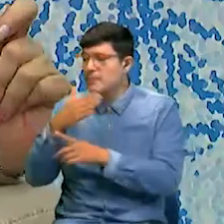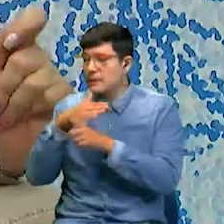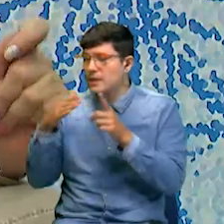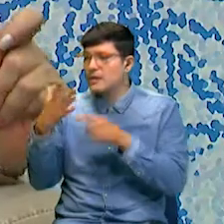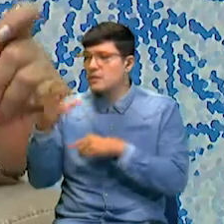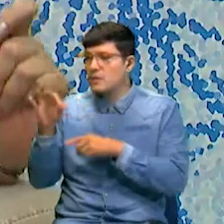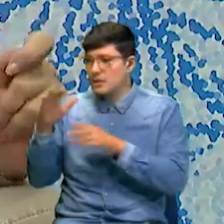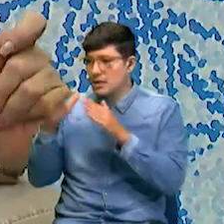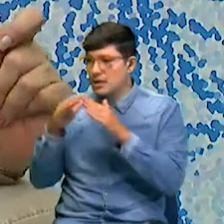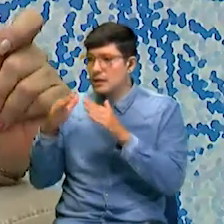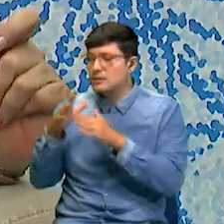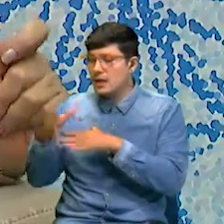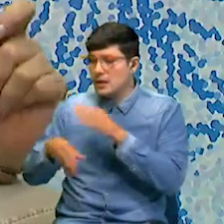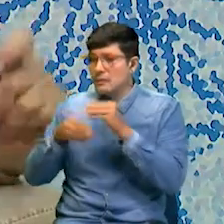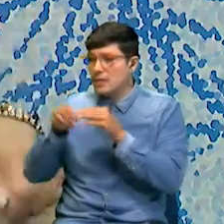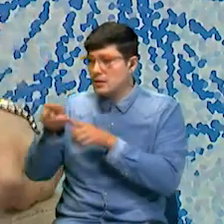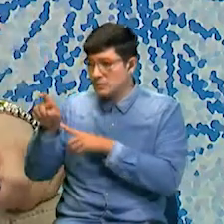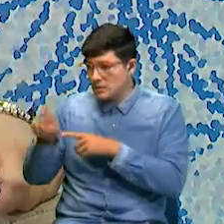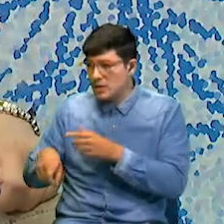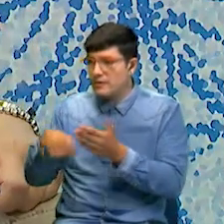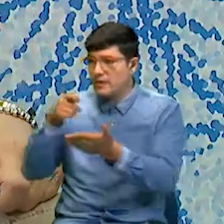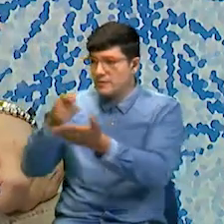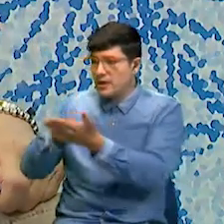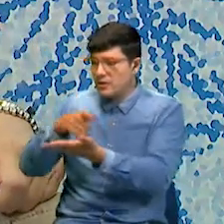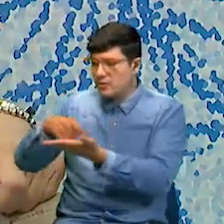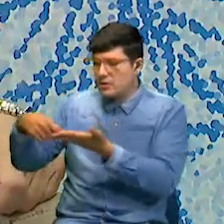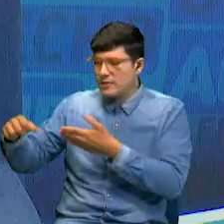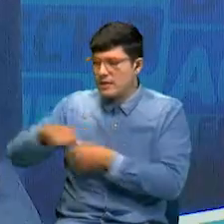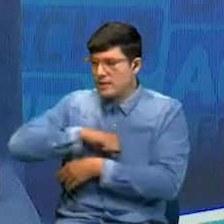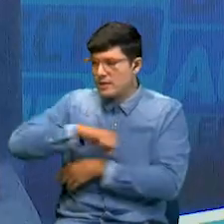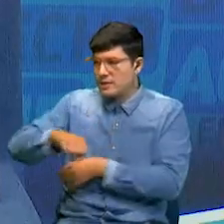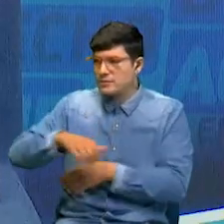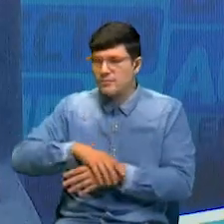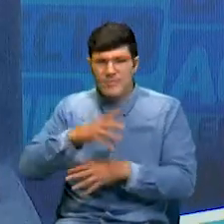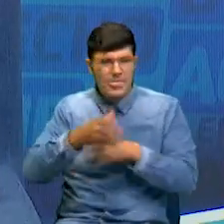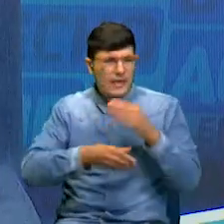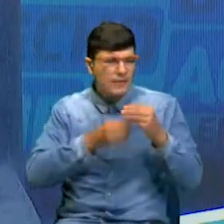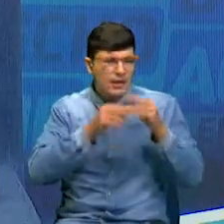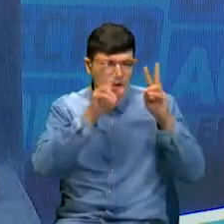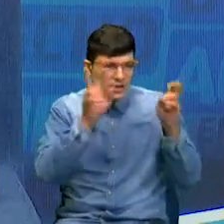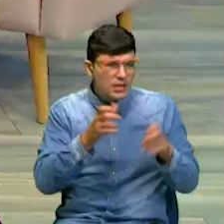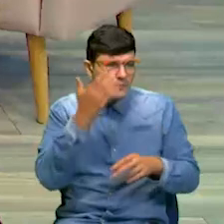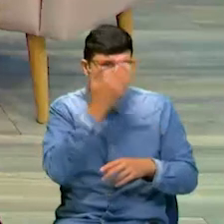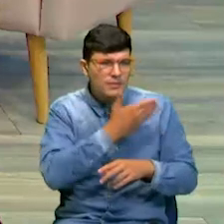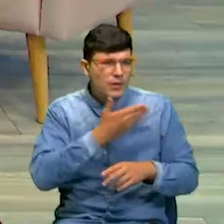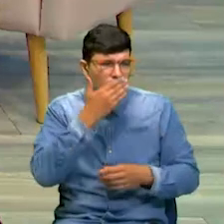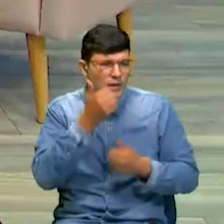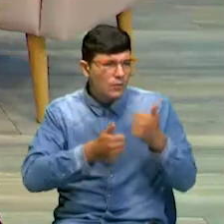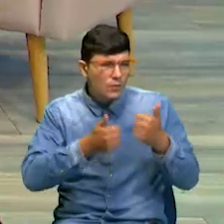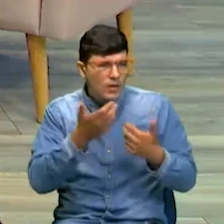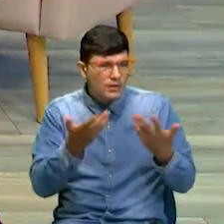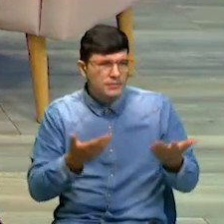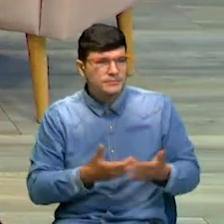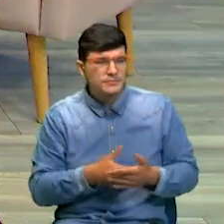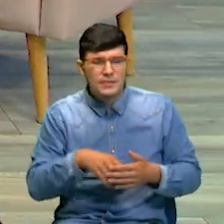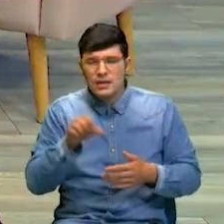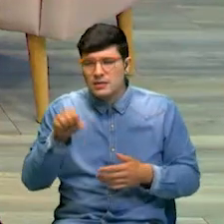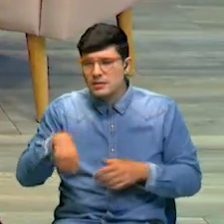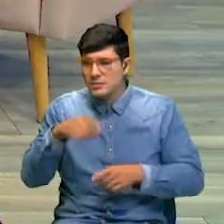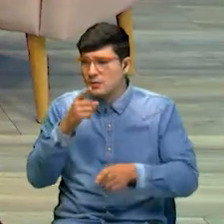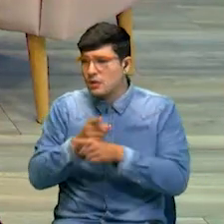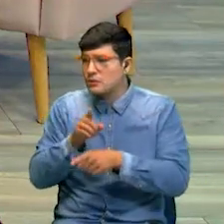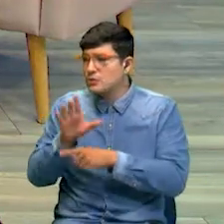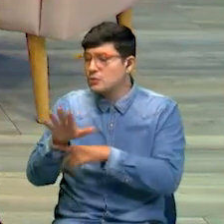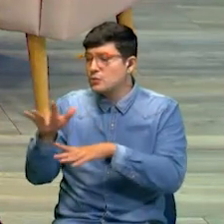también necesariamente deben contratar un profesional del derecho. ¿Y el tema probatorio, ahí cuál sería, abogada, en ese pues sentido? Pues ahí tendría es